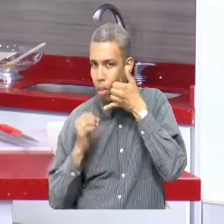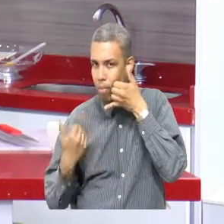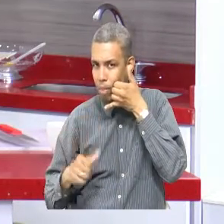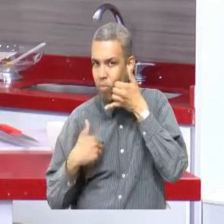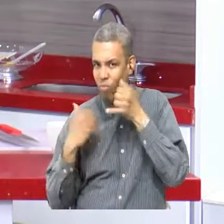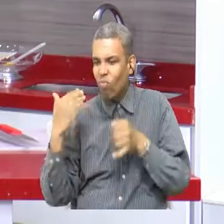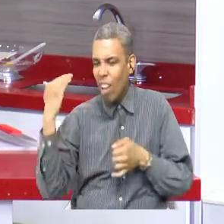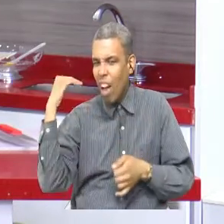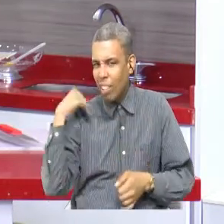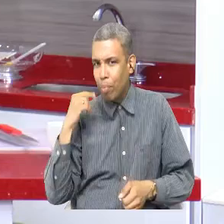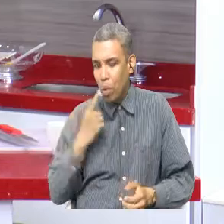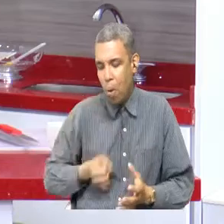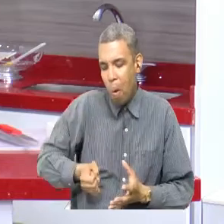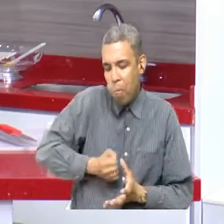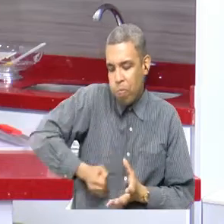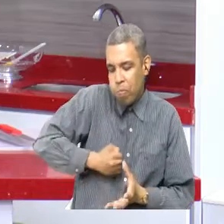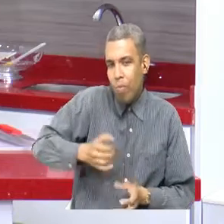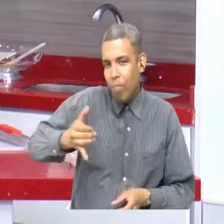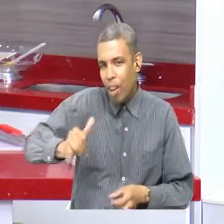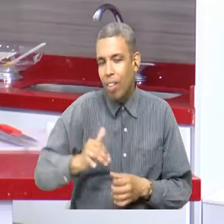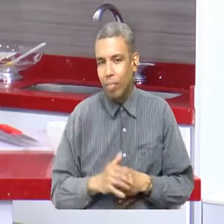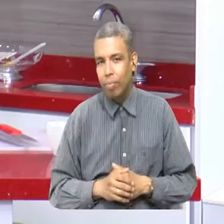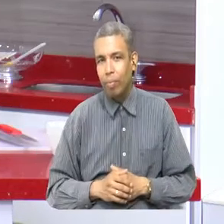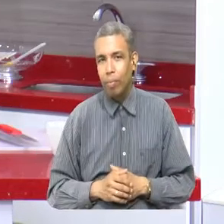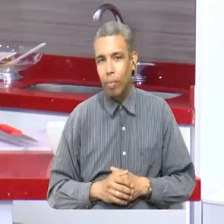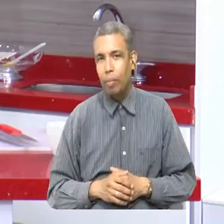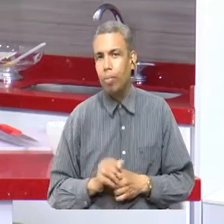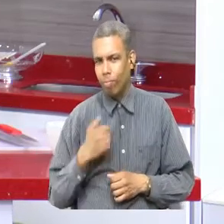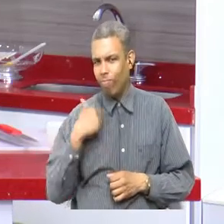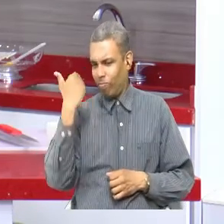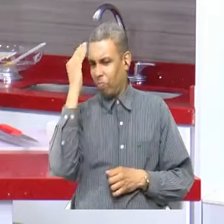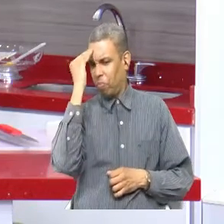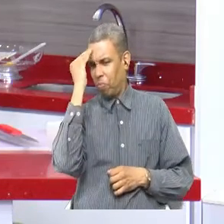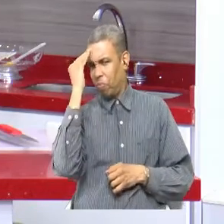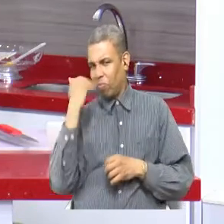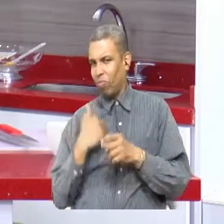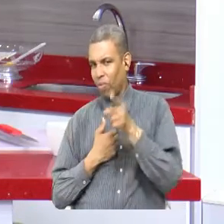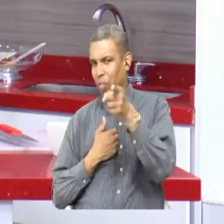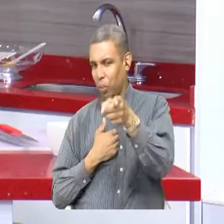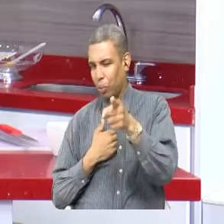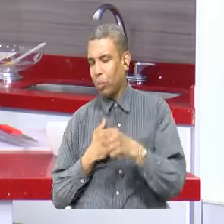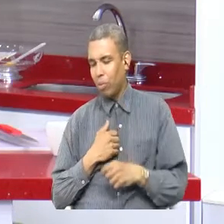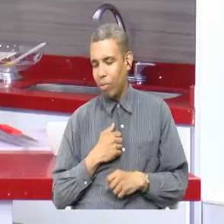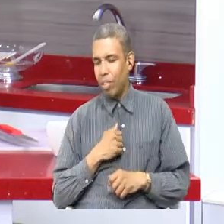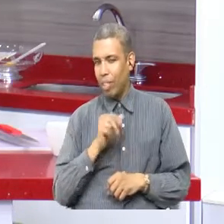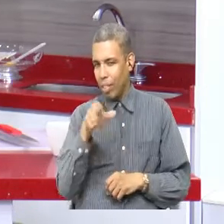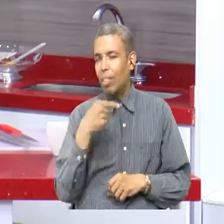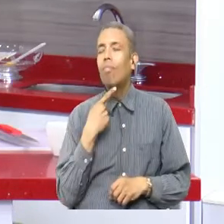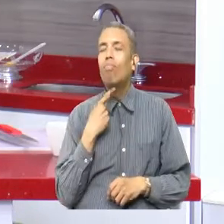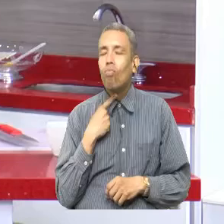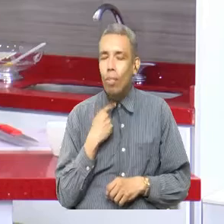aquí ya lo vamos terminando paso a paso. Yo sé que también tú eres una mujer de mucha dulzura y te encanta hacer también los postres, aparte